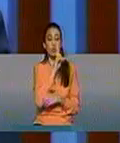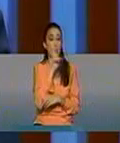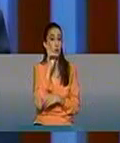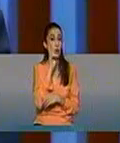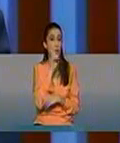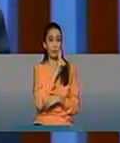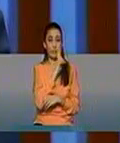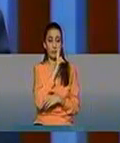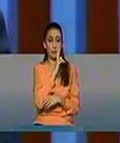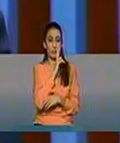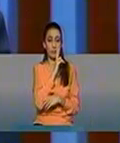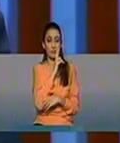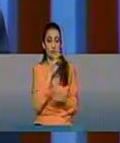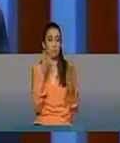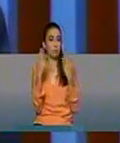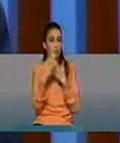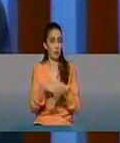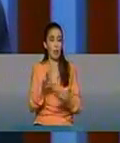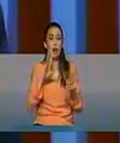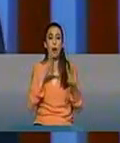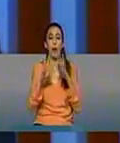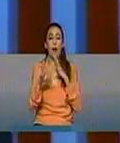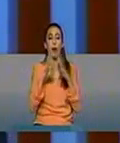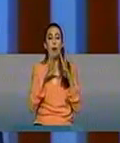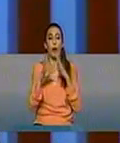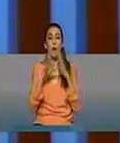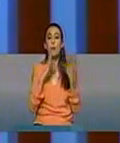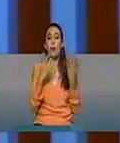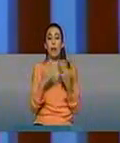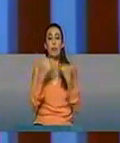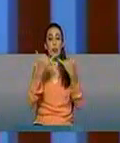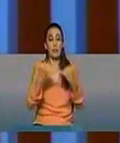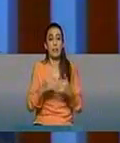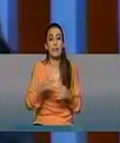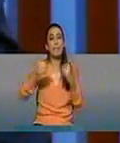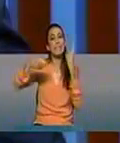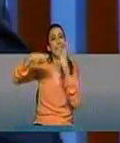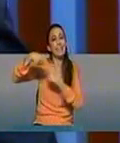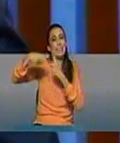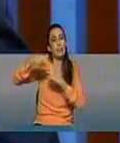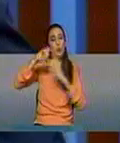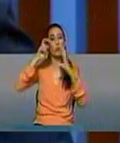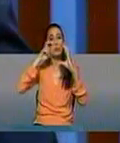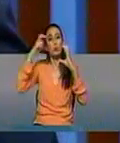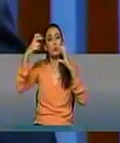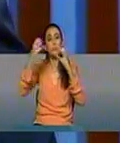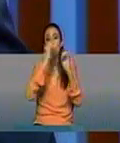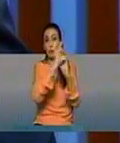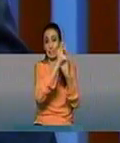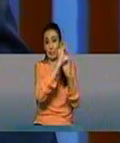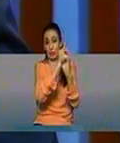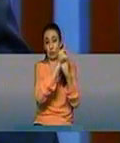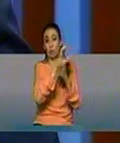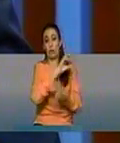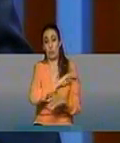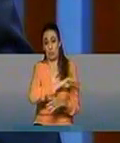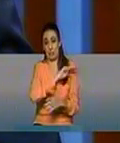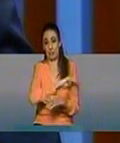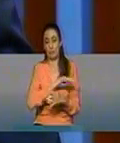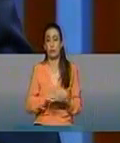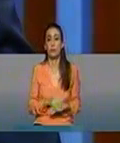artesanal, hemos hablado ya con Quito Turismo, en este caso, que, ajá, es una dependencia del municipio de